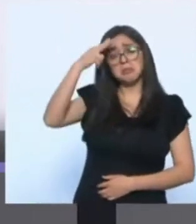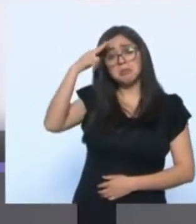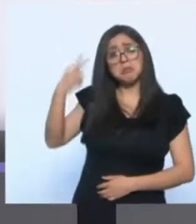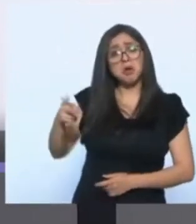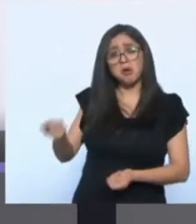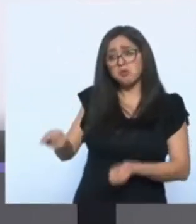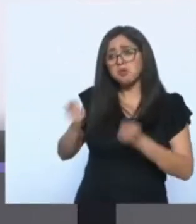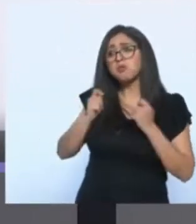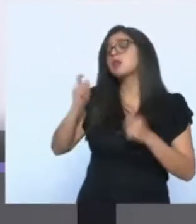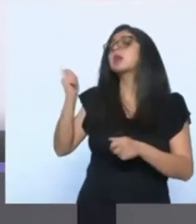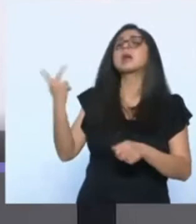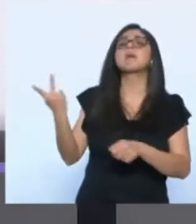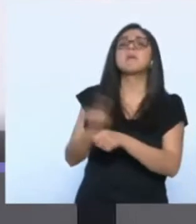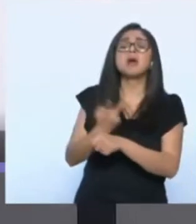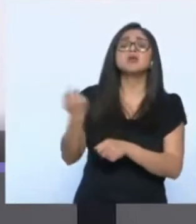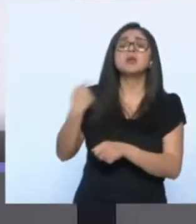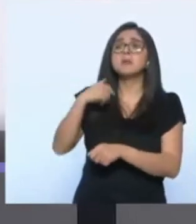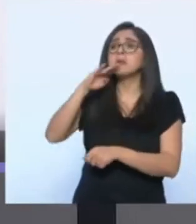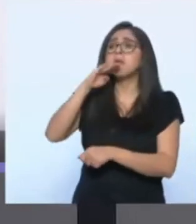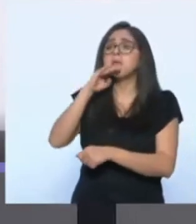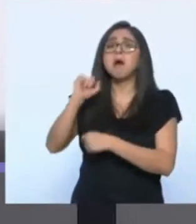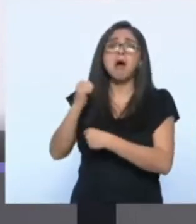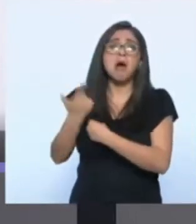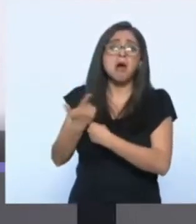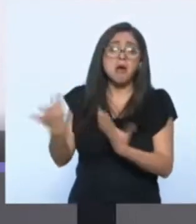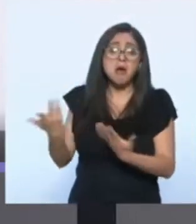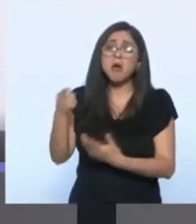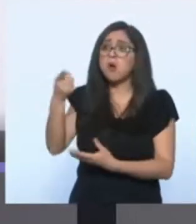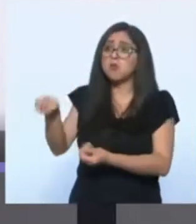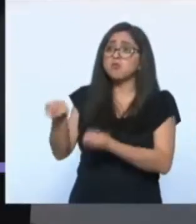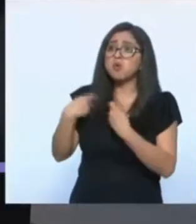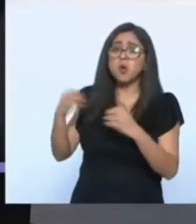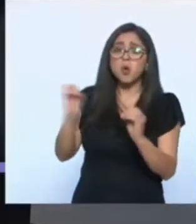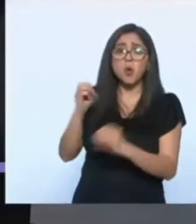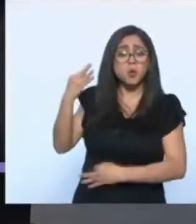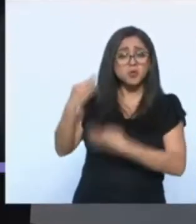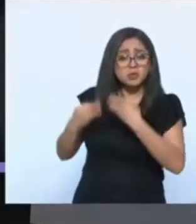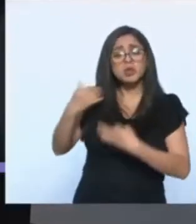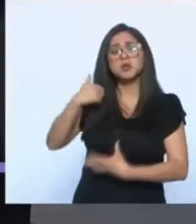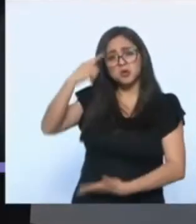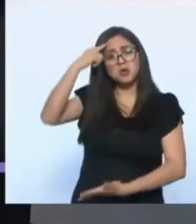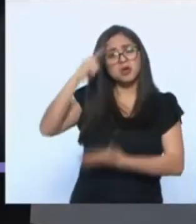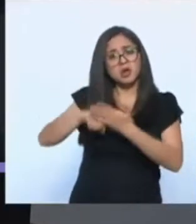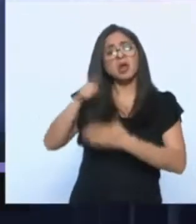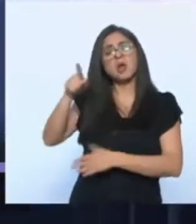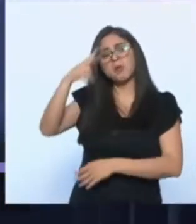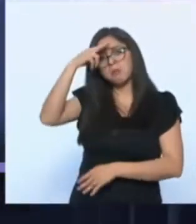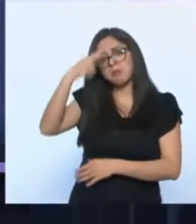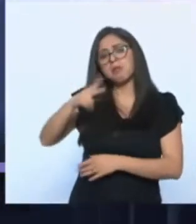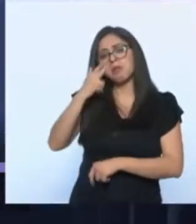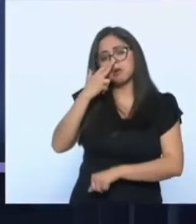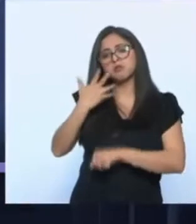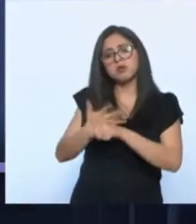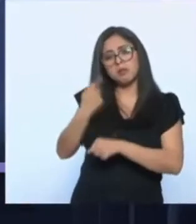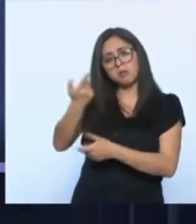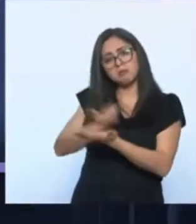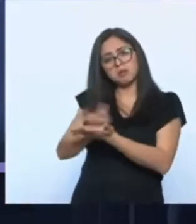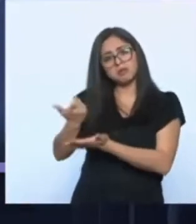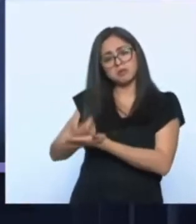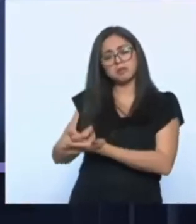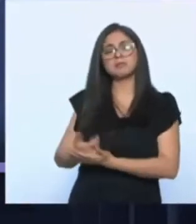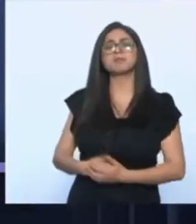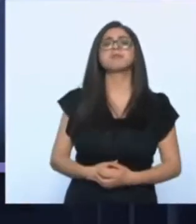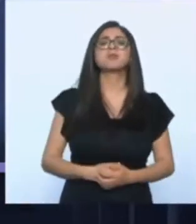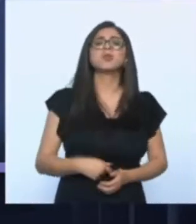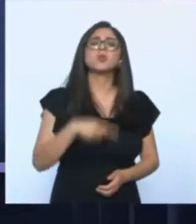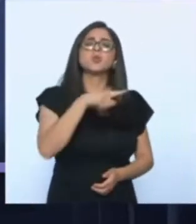teniendo acceso a la justicia, entonces yo creo que sí. ¿Y de cuánto piensas que se puede aprobar en este Congreso de la Ciudad